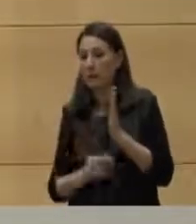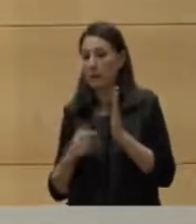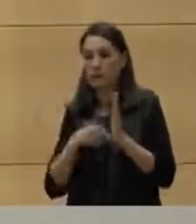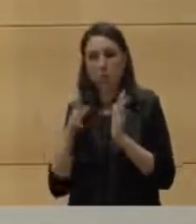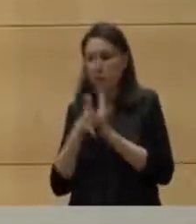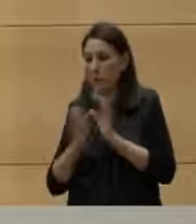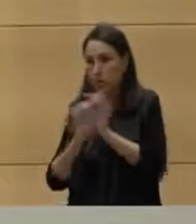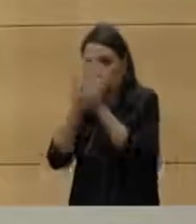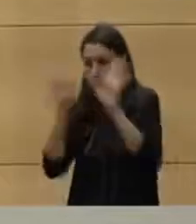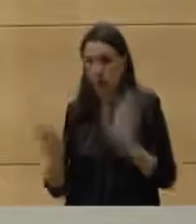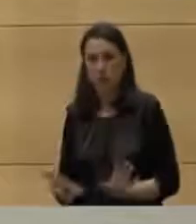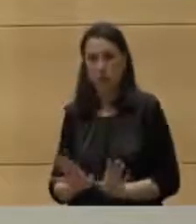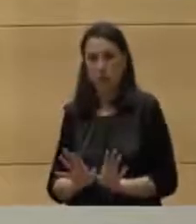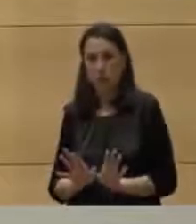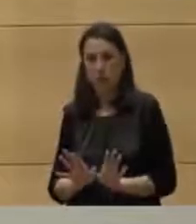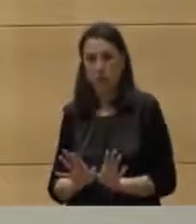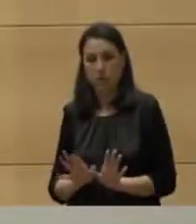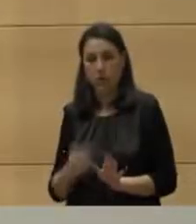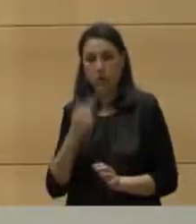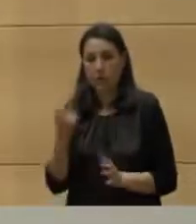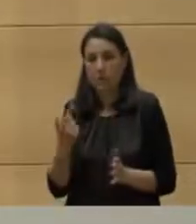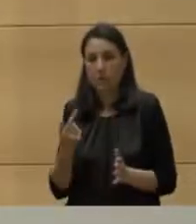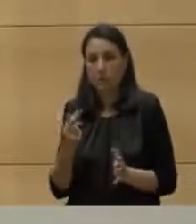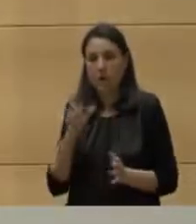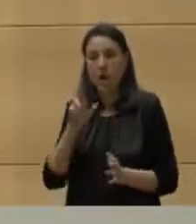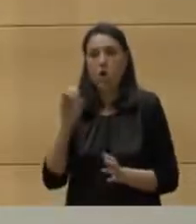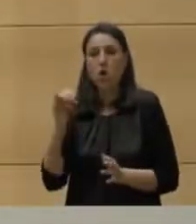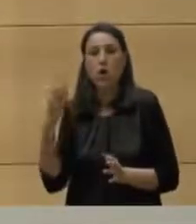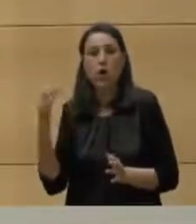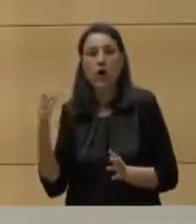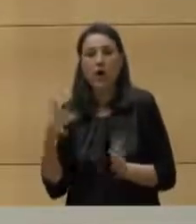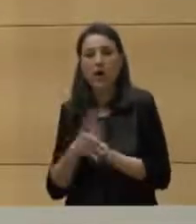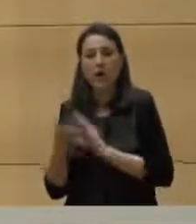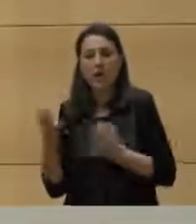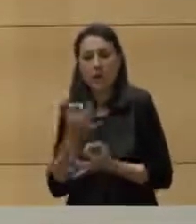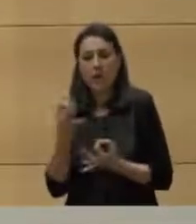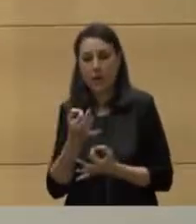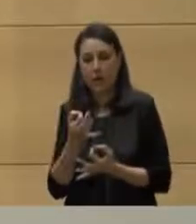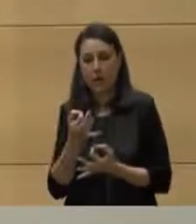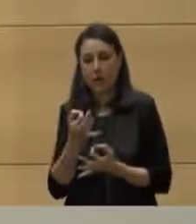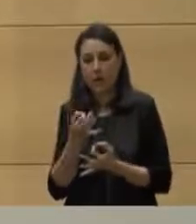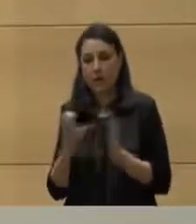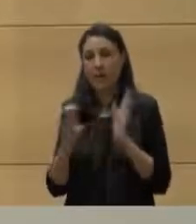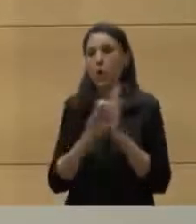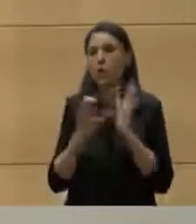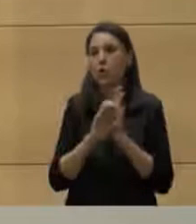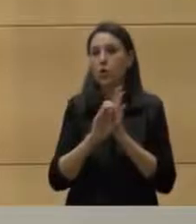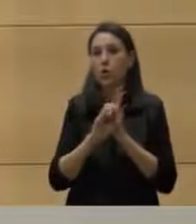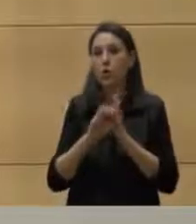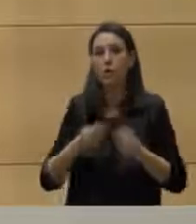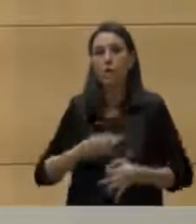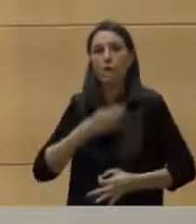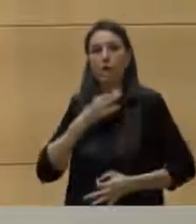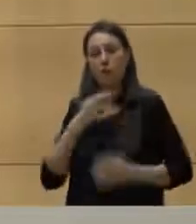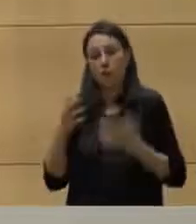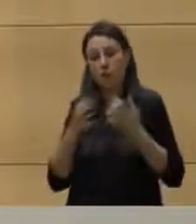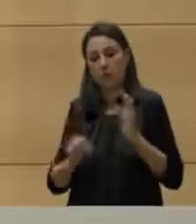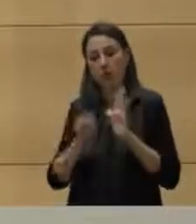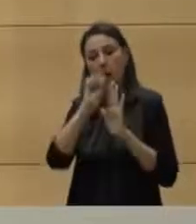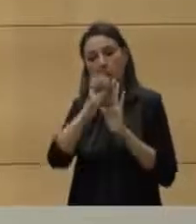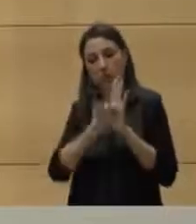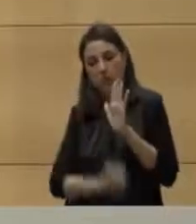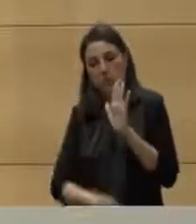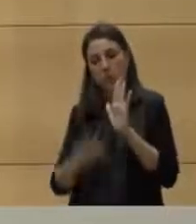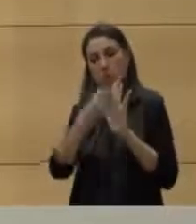claro. ¿De qué estaba hablando Roca? De que una cosa es la Constitución formal, los artículos que